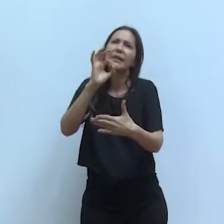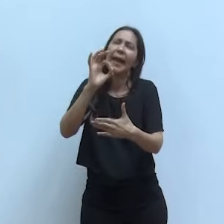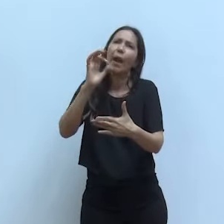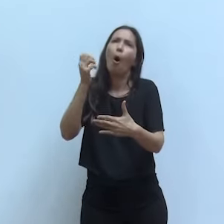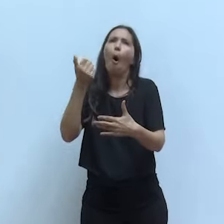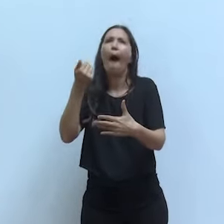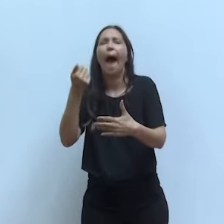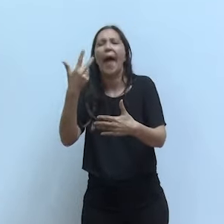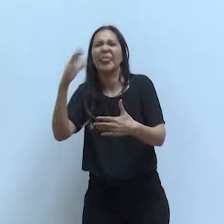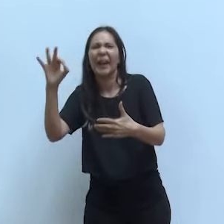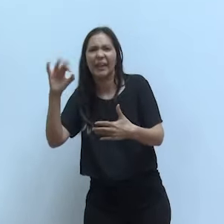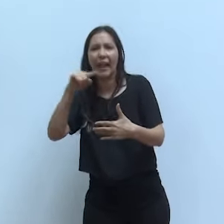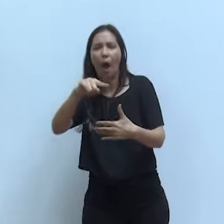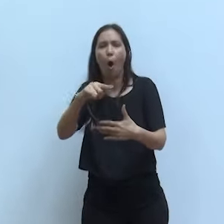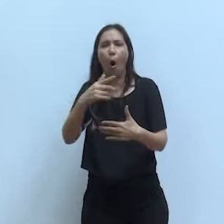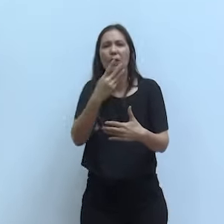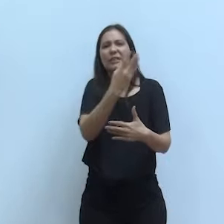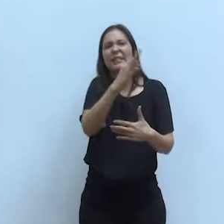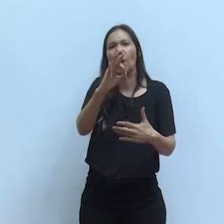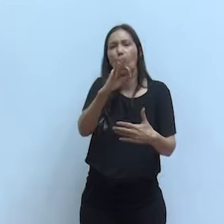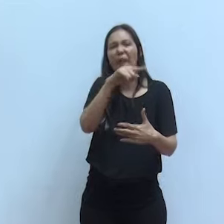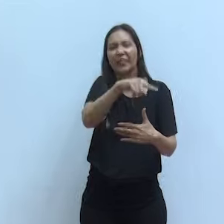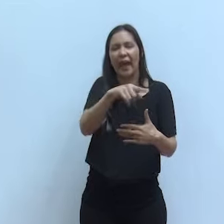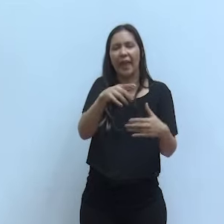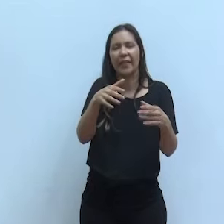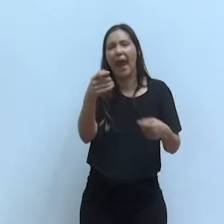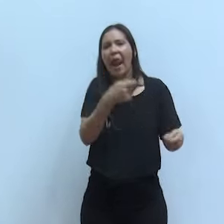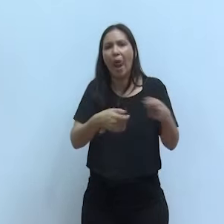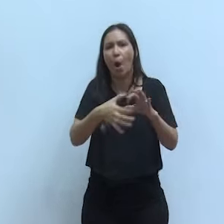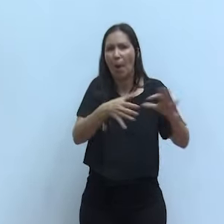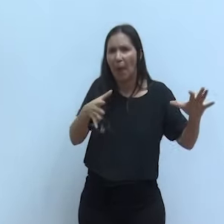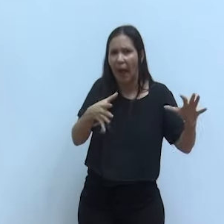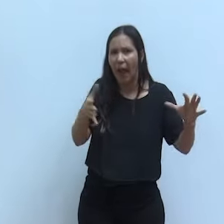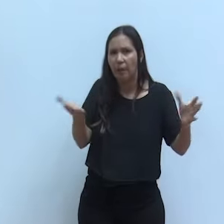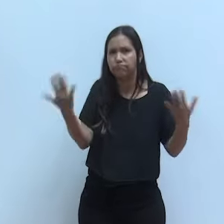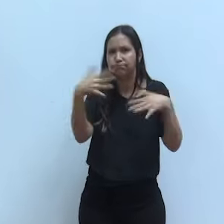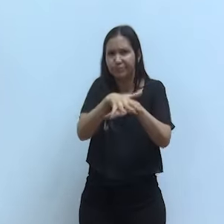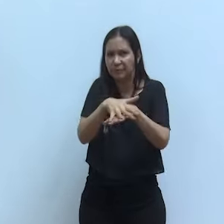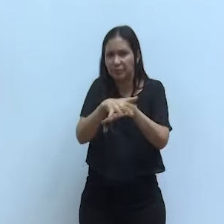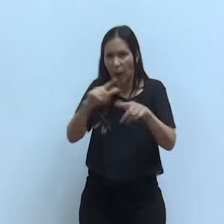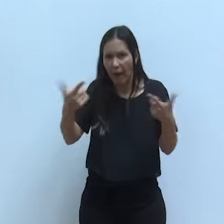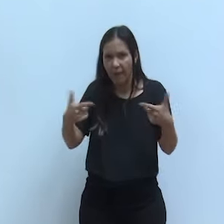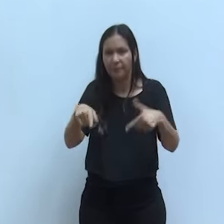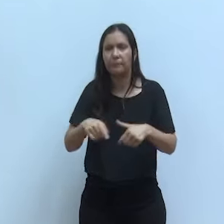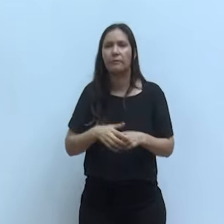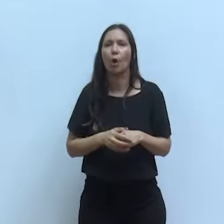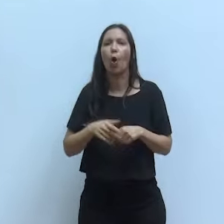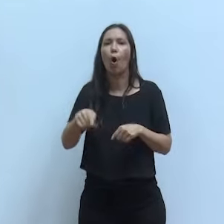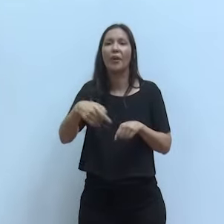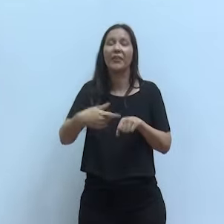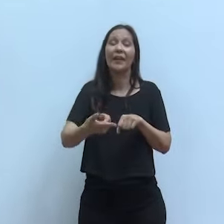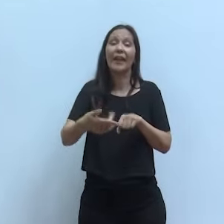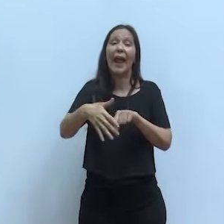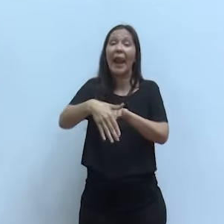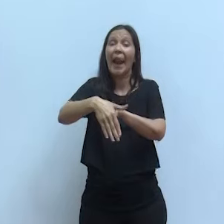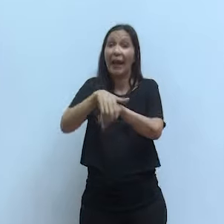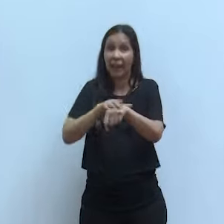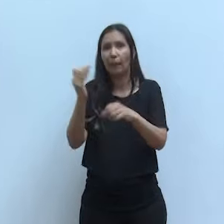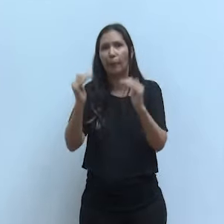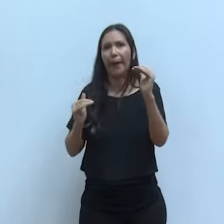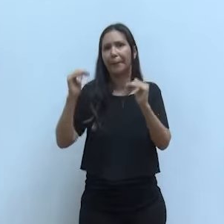reta hubiera visto la encuesta no hubiera gastado tanto dinero eh Y por eso casi no hay